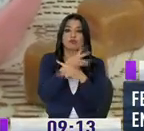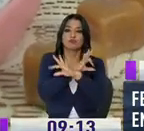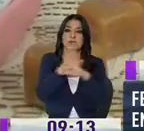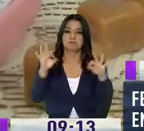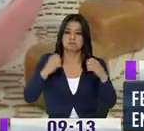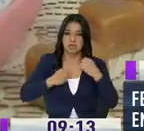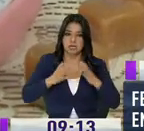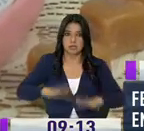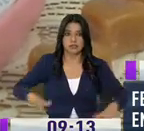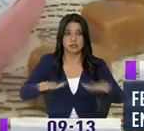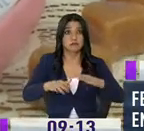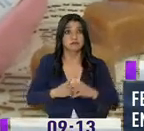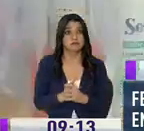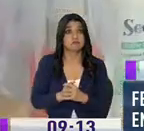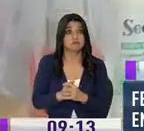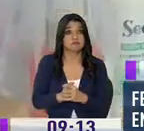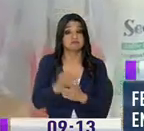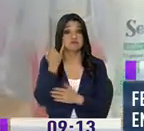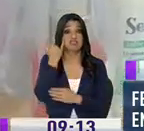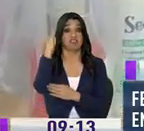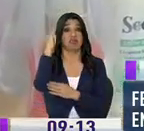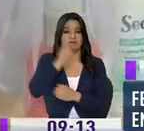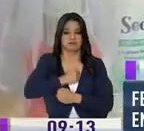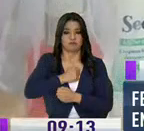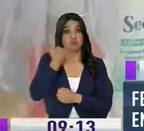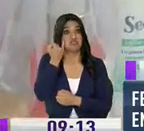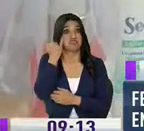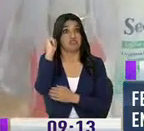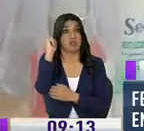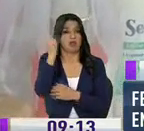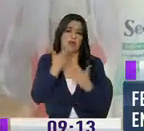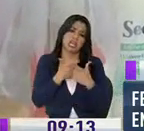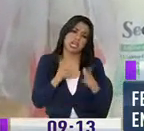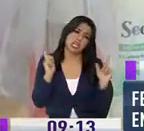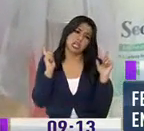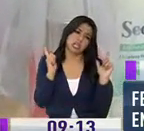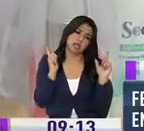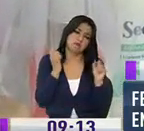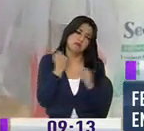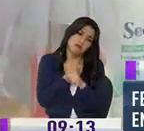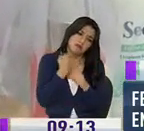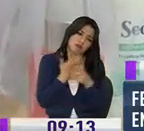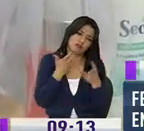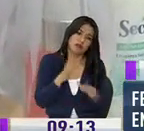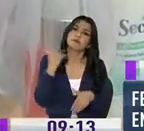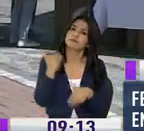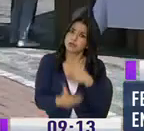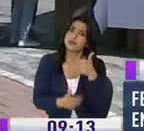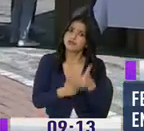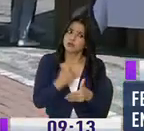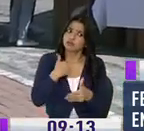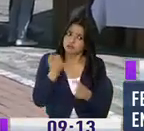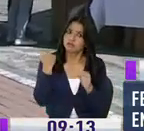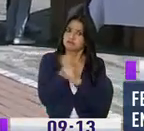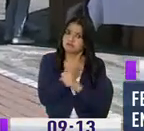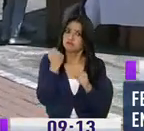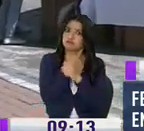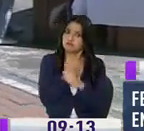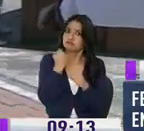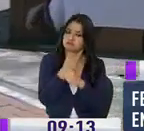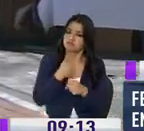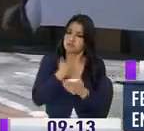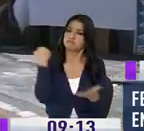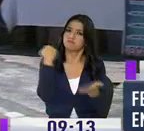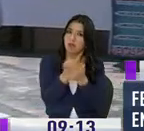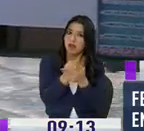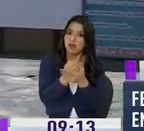limpieza. Dice que pasó de una iniciativa de elaborar en sus ratos libres después de una jornada de trabajo a implementar su propia marca